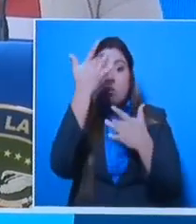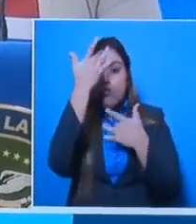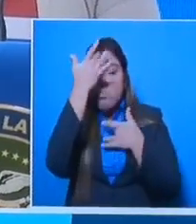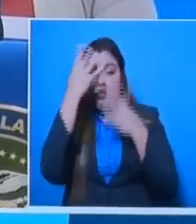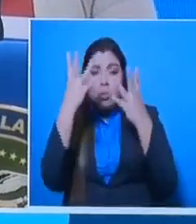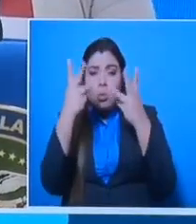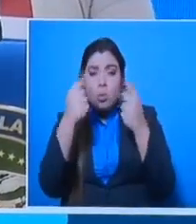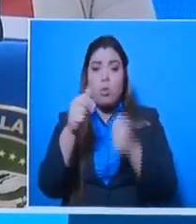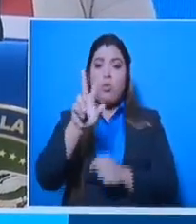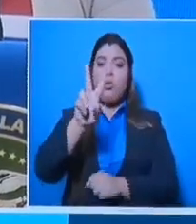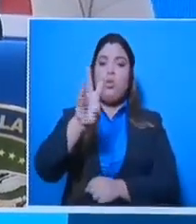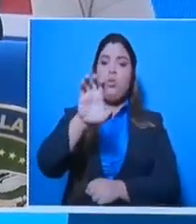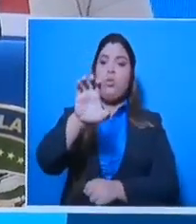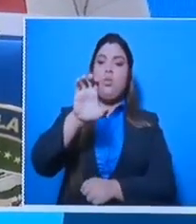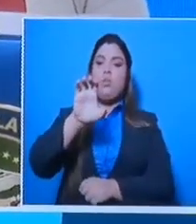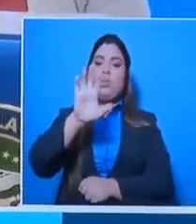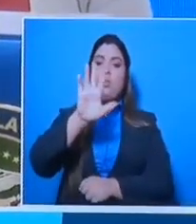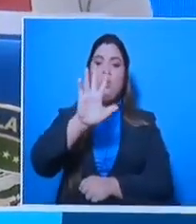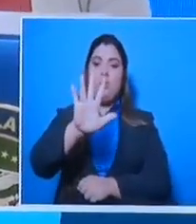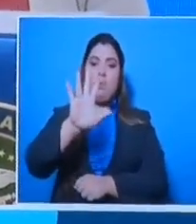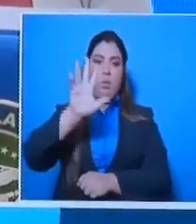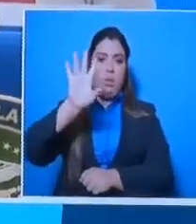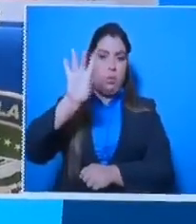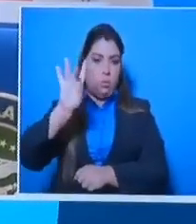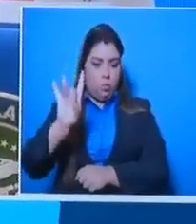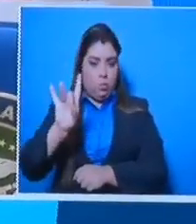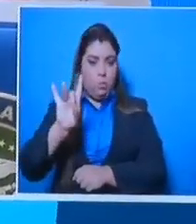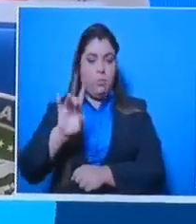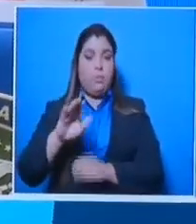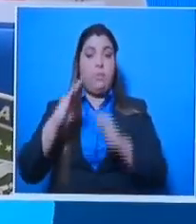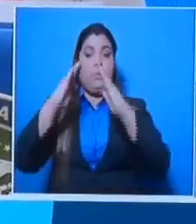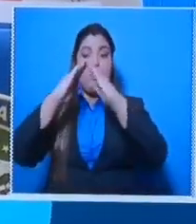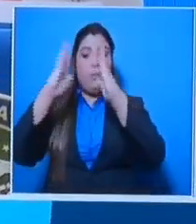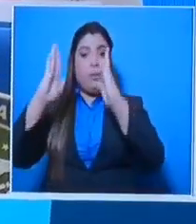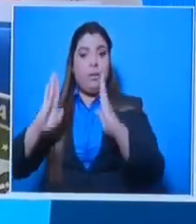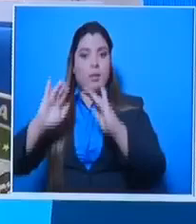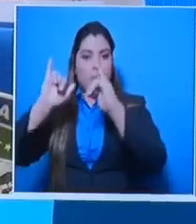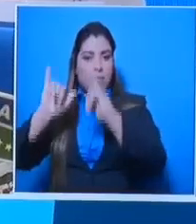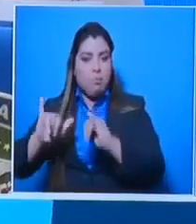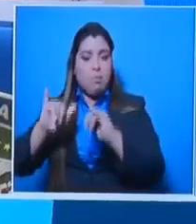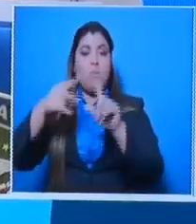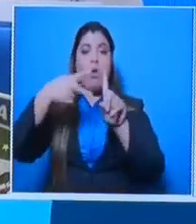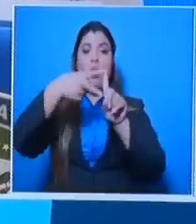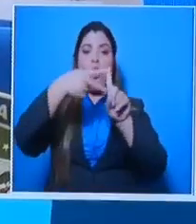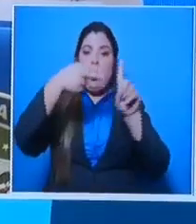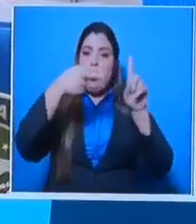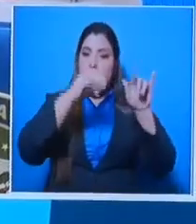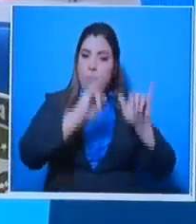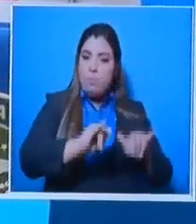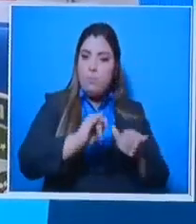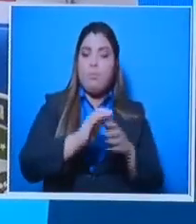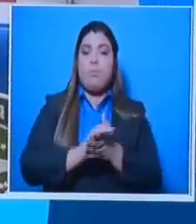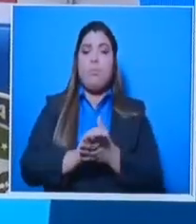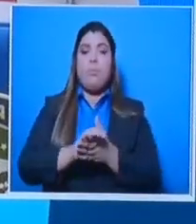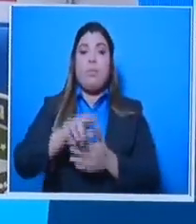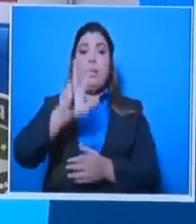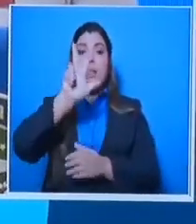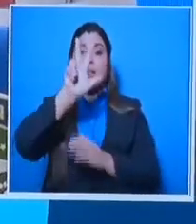hoy 258. En aislamiento domiciliario y hoteles tenemos